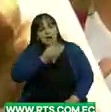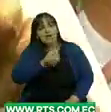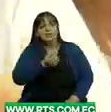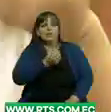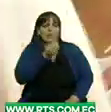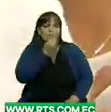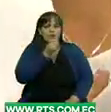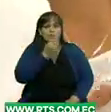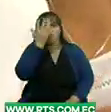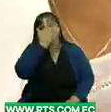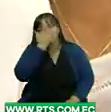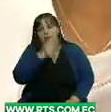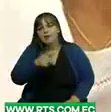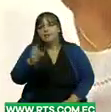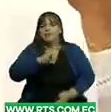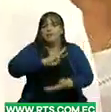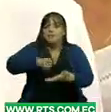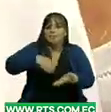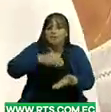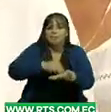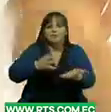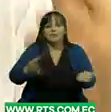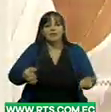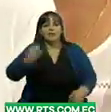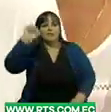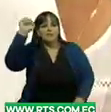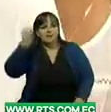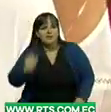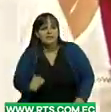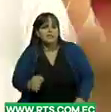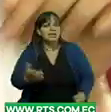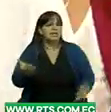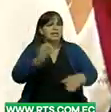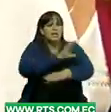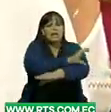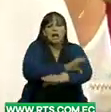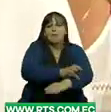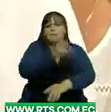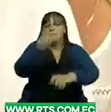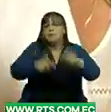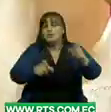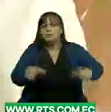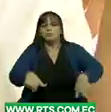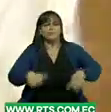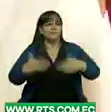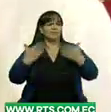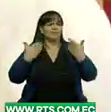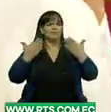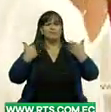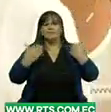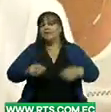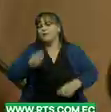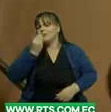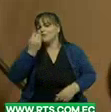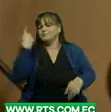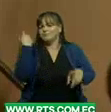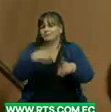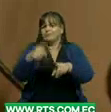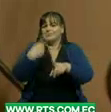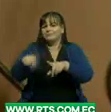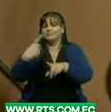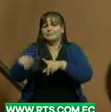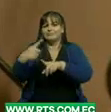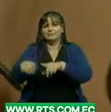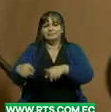Si son de Manabí, también hay comida manabita. Hay comida de la sierra y hay comida montubia y comida guayaca. Así es que bienvenidos a la Feria Raíces. ¿Qué